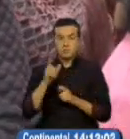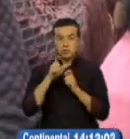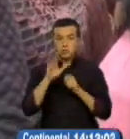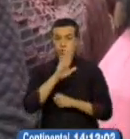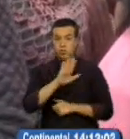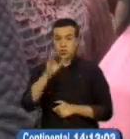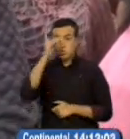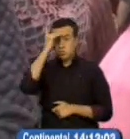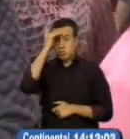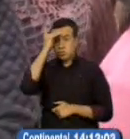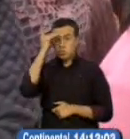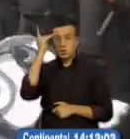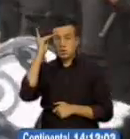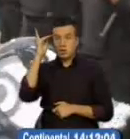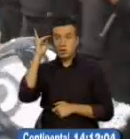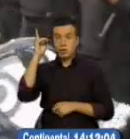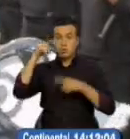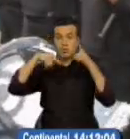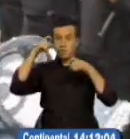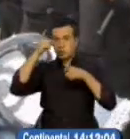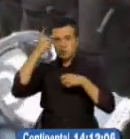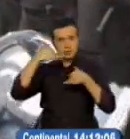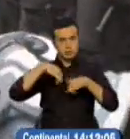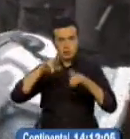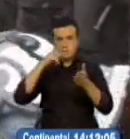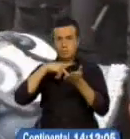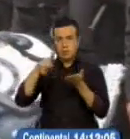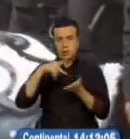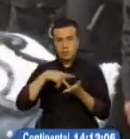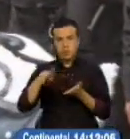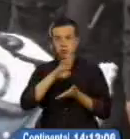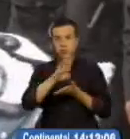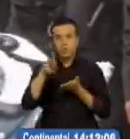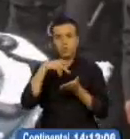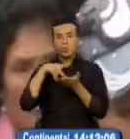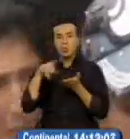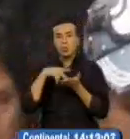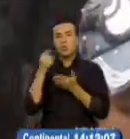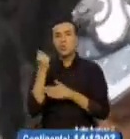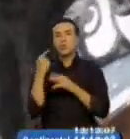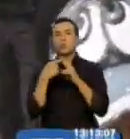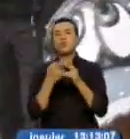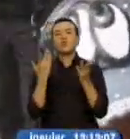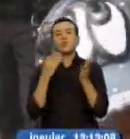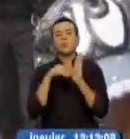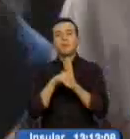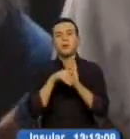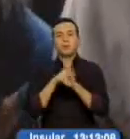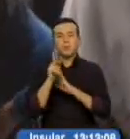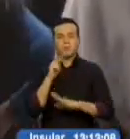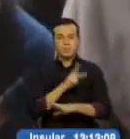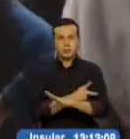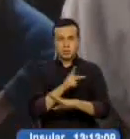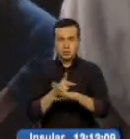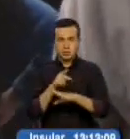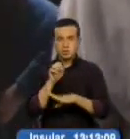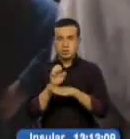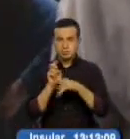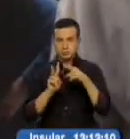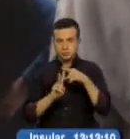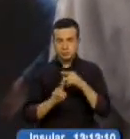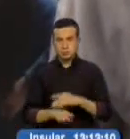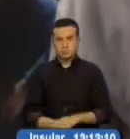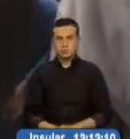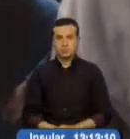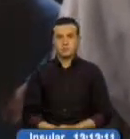mantienen deudas en la cooperativa, deberán realizar los pagos de sus cuotas de préstamos en el Banco de Pichincha. Máximo Barba, Ecuador